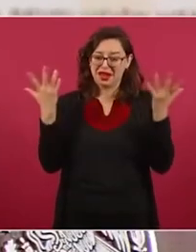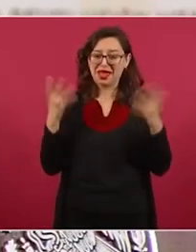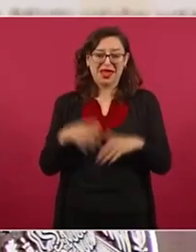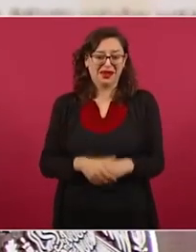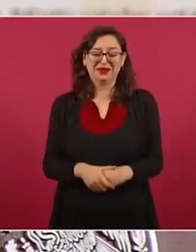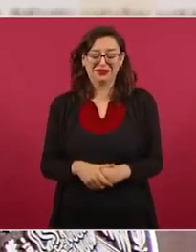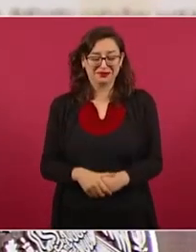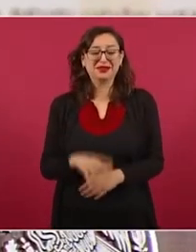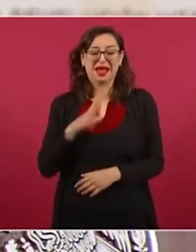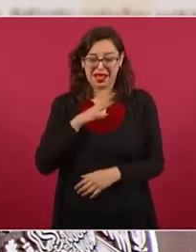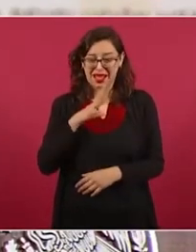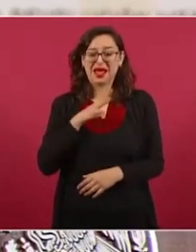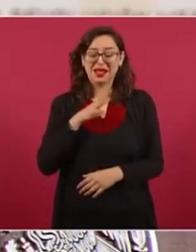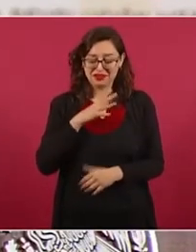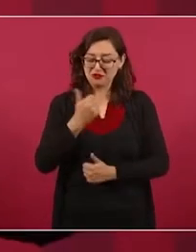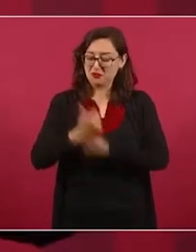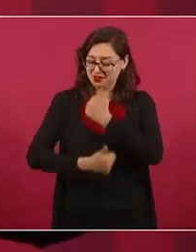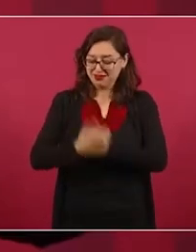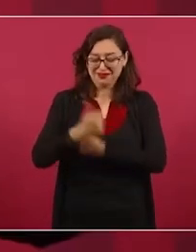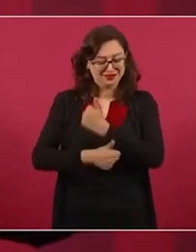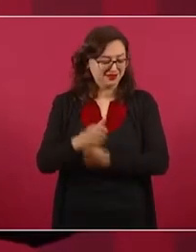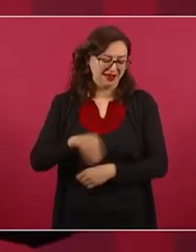Sí.